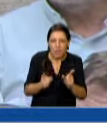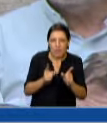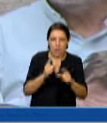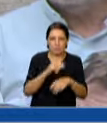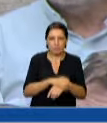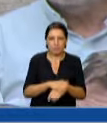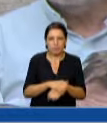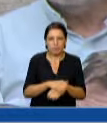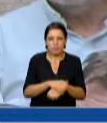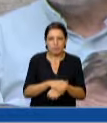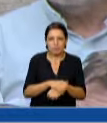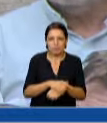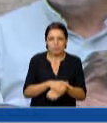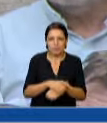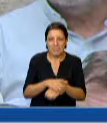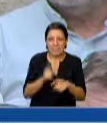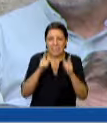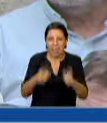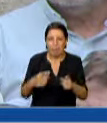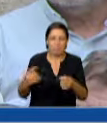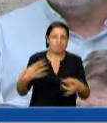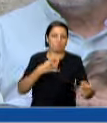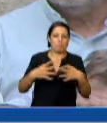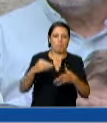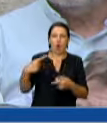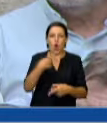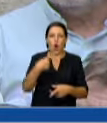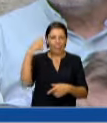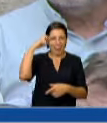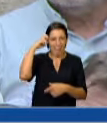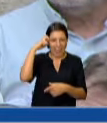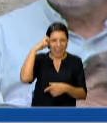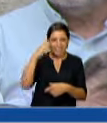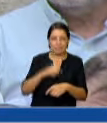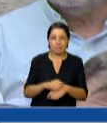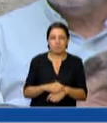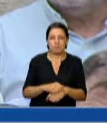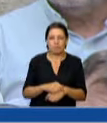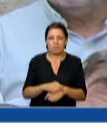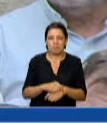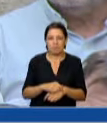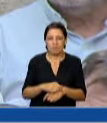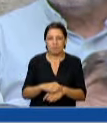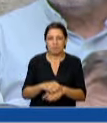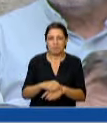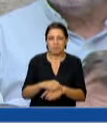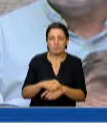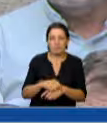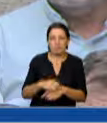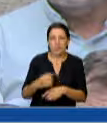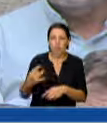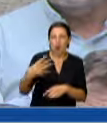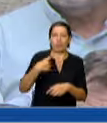podemos interrumpir la sesión de hoy. Evidentemente, cuando fueron y pidieron a ver si podían interrumpirla para el día de mañana, porque